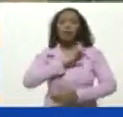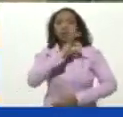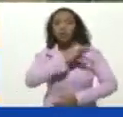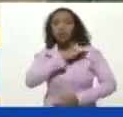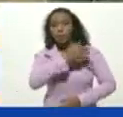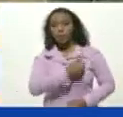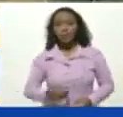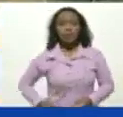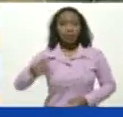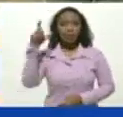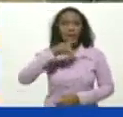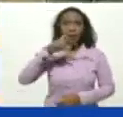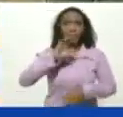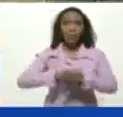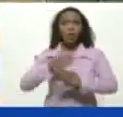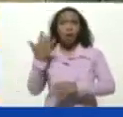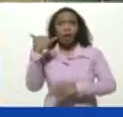la necesidad, porque